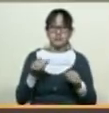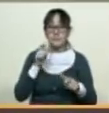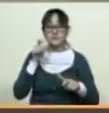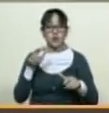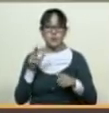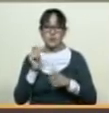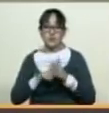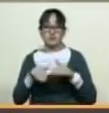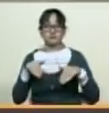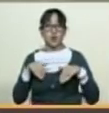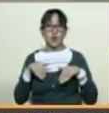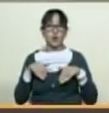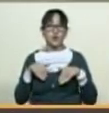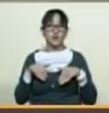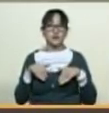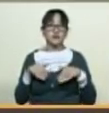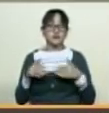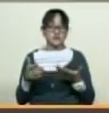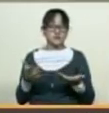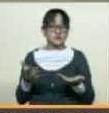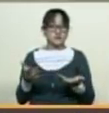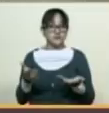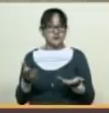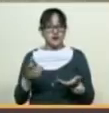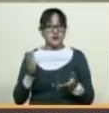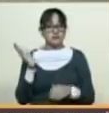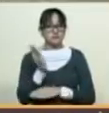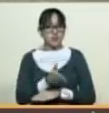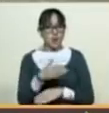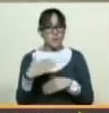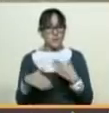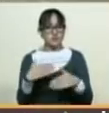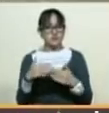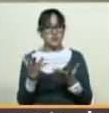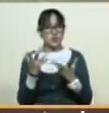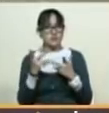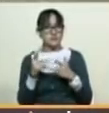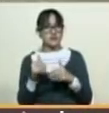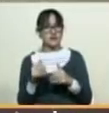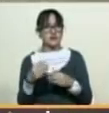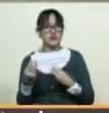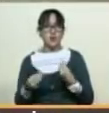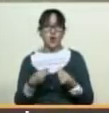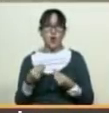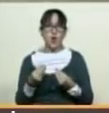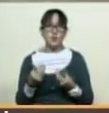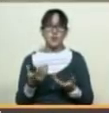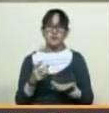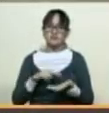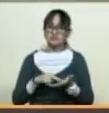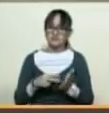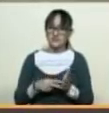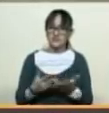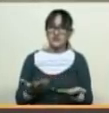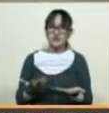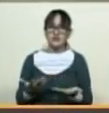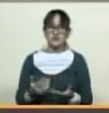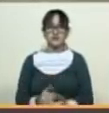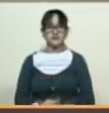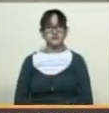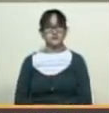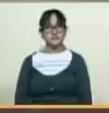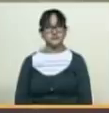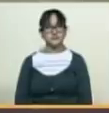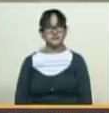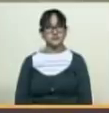abstención, cuando estamos hablando de sanciones y de procedimientos administrativos, concretamente, ¿cuáles serían